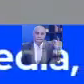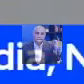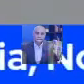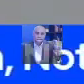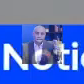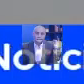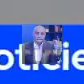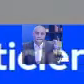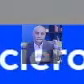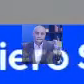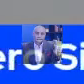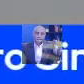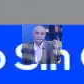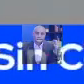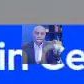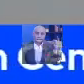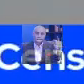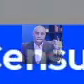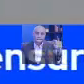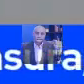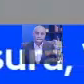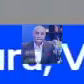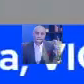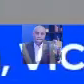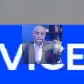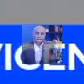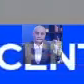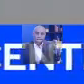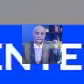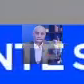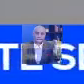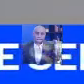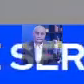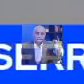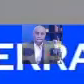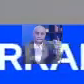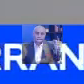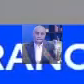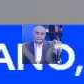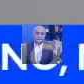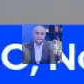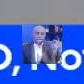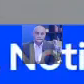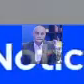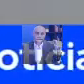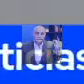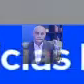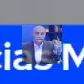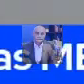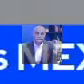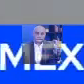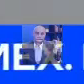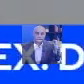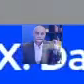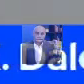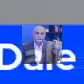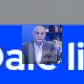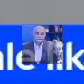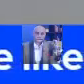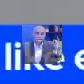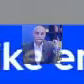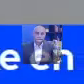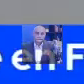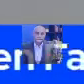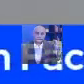pero yo simplemente me quedaría un poco con esta cuestión de la complejidad que tiene atender a